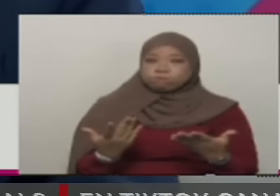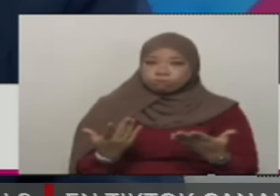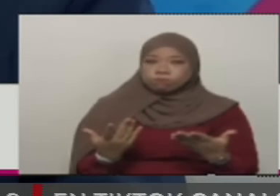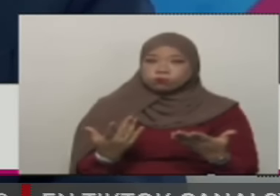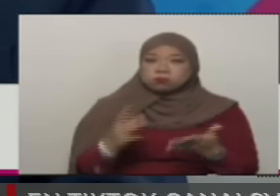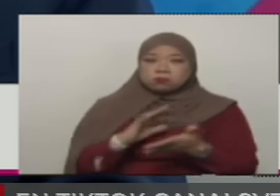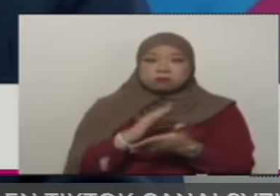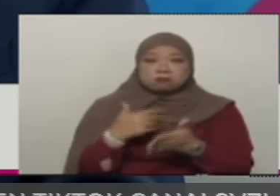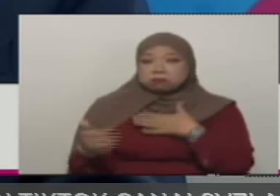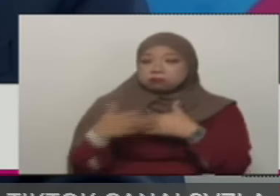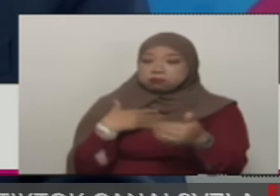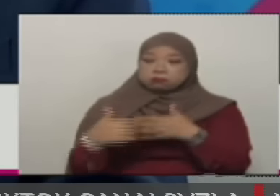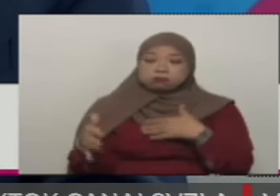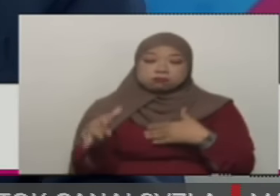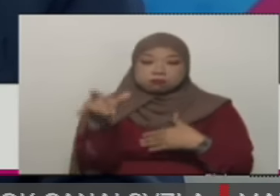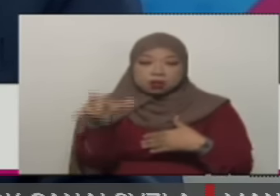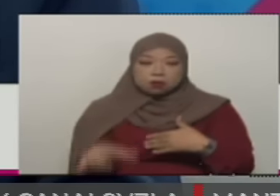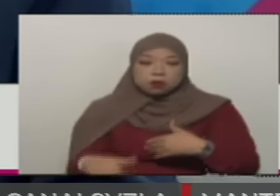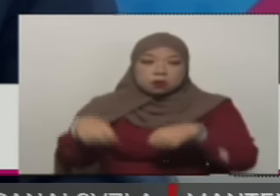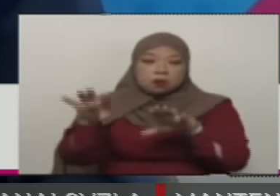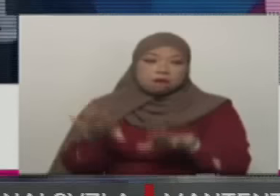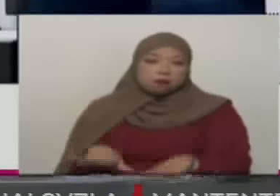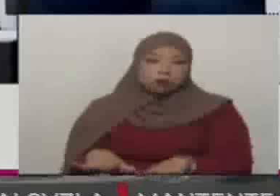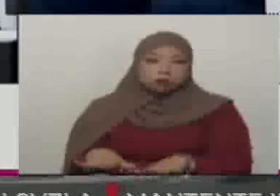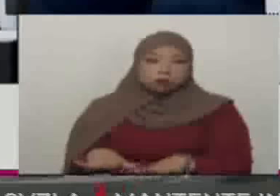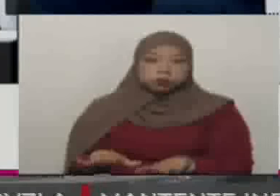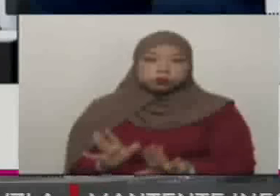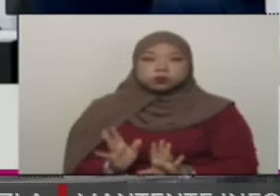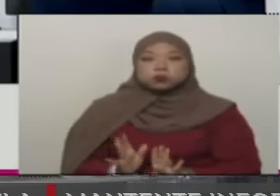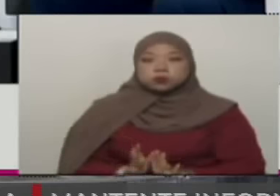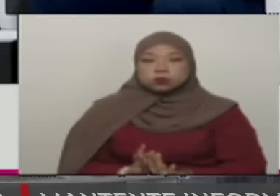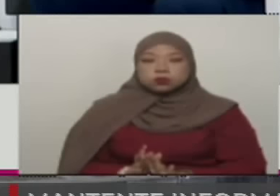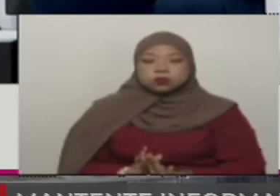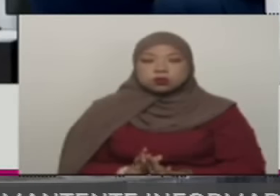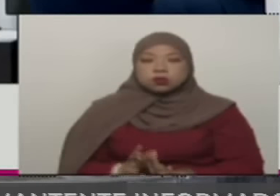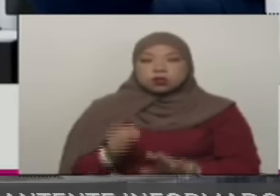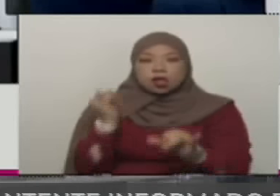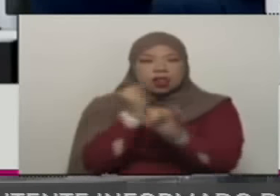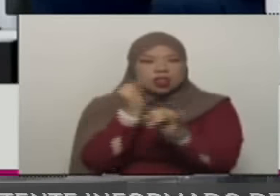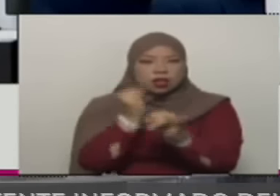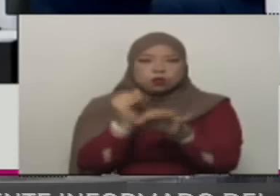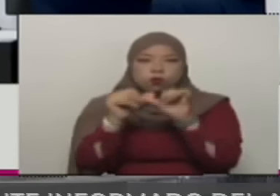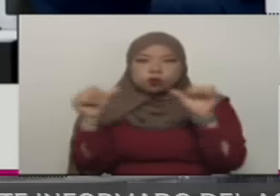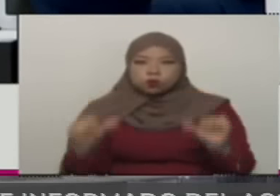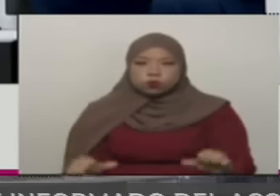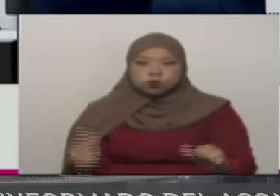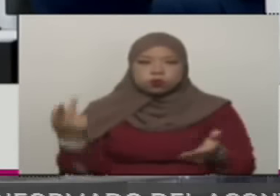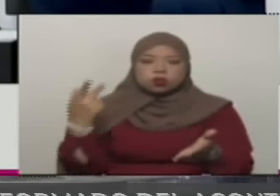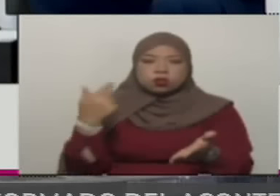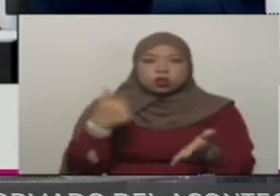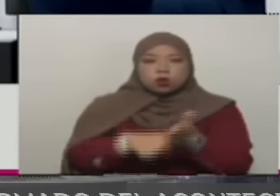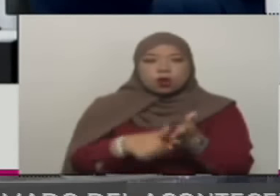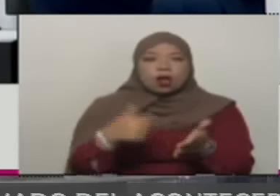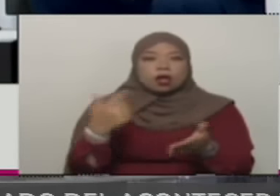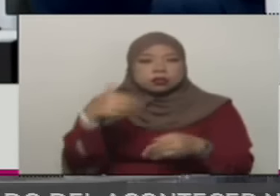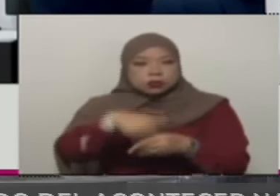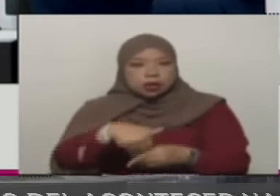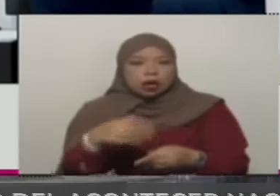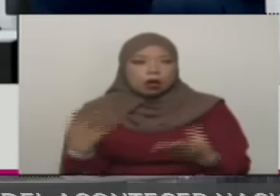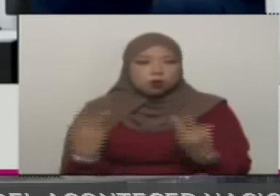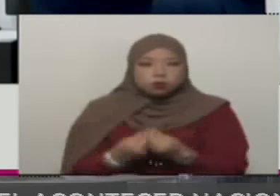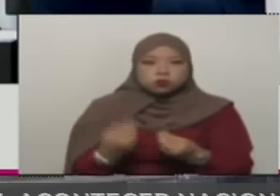las manos y deja... ¿Qué portal web es ese? Este portal web que quiso hacer las veces del Consejo Nacional Electoral, okay, con un